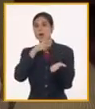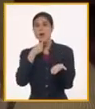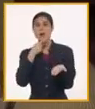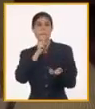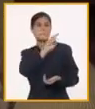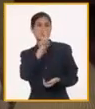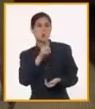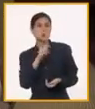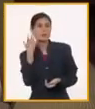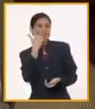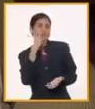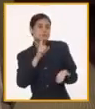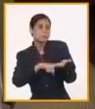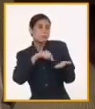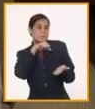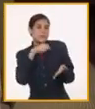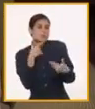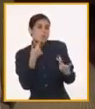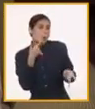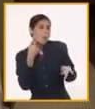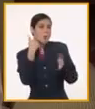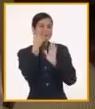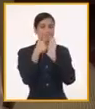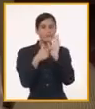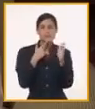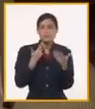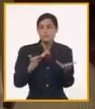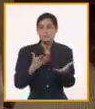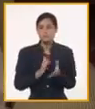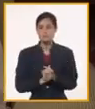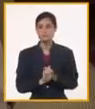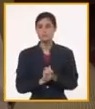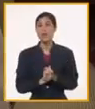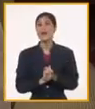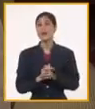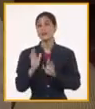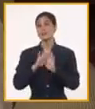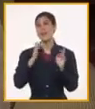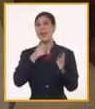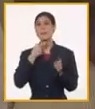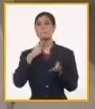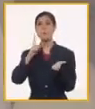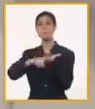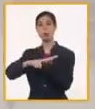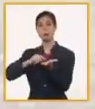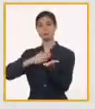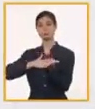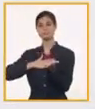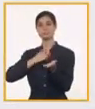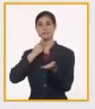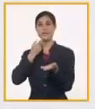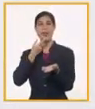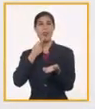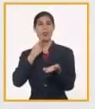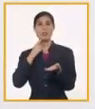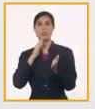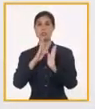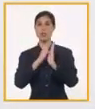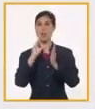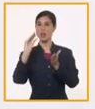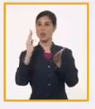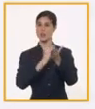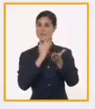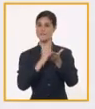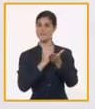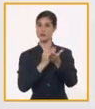Mira, el padre, mi papá era tenedor de libros. Tenía cierta cultura. Eso es como un contador. Era como